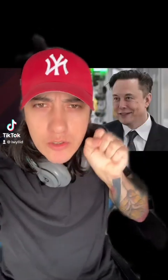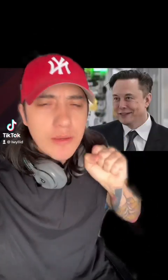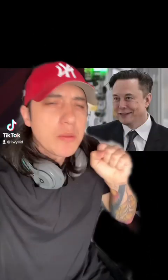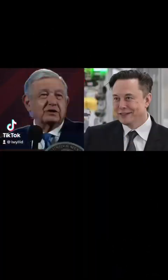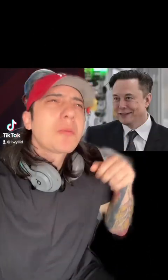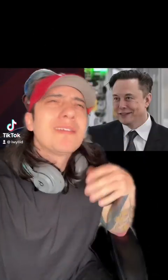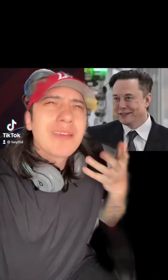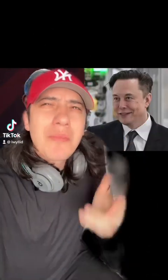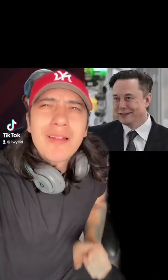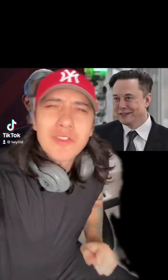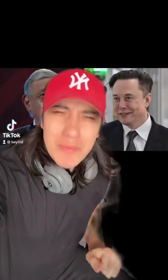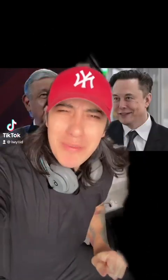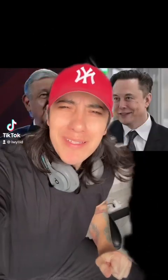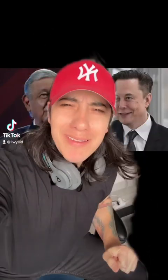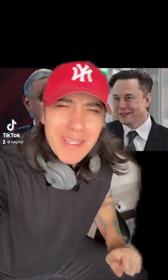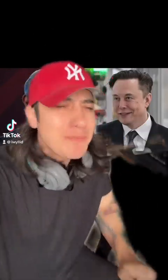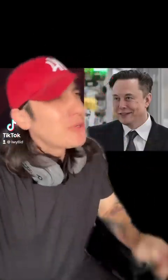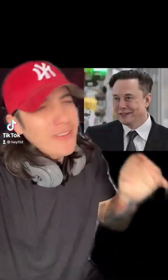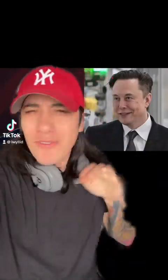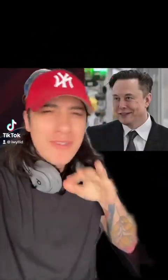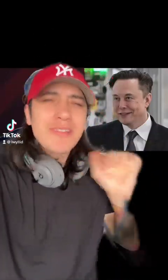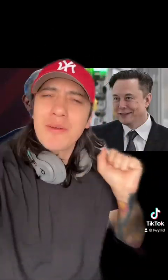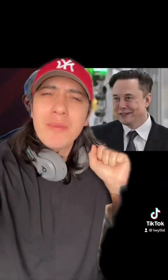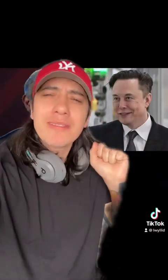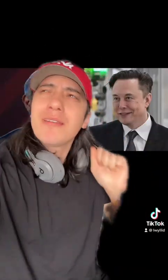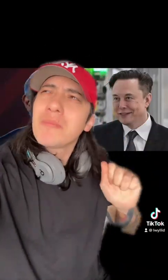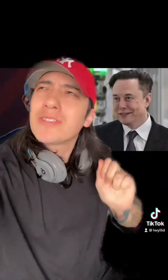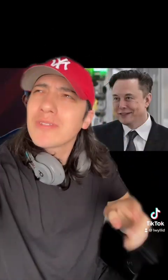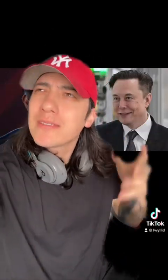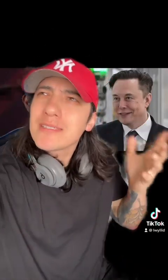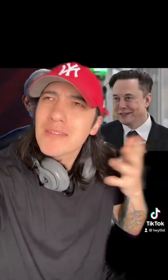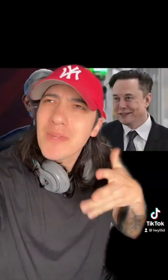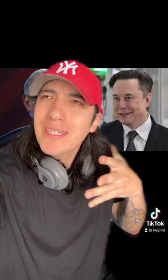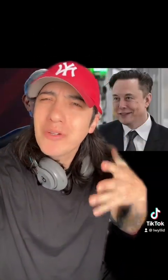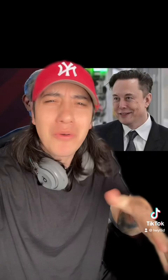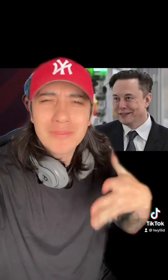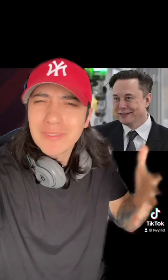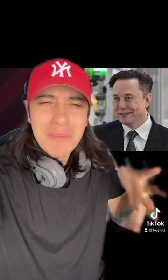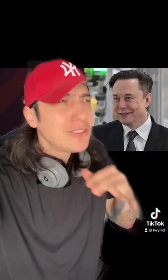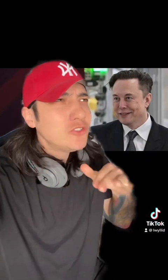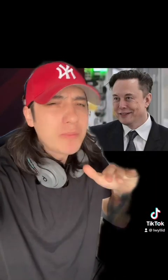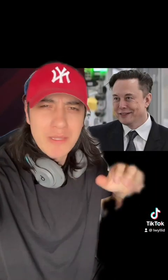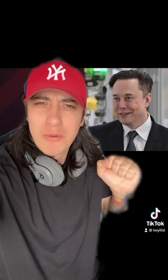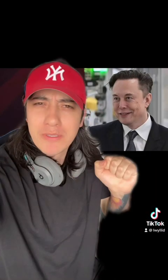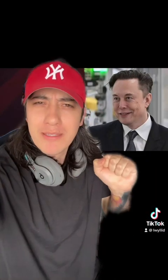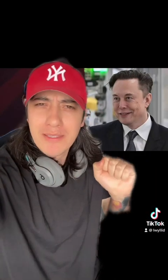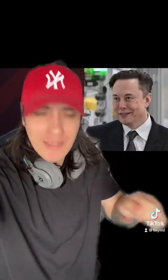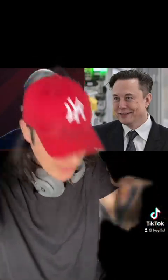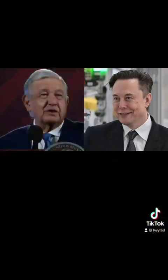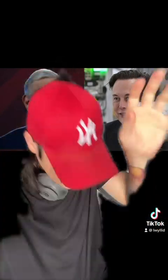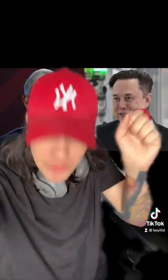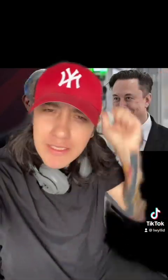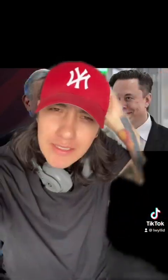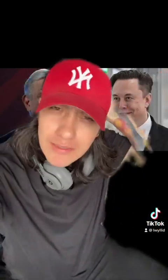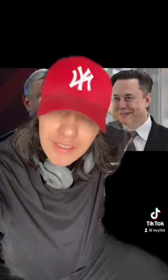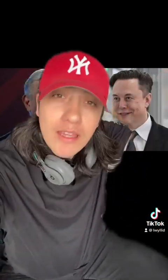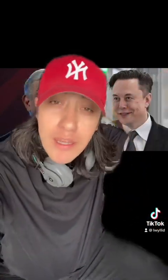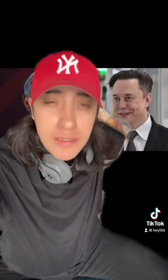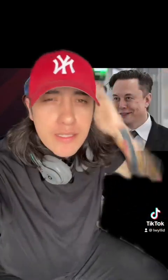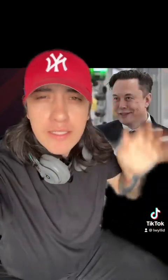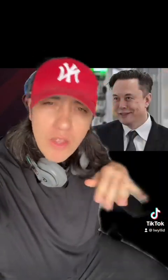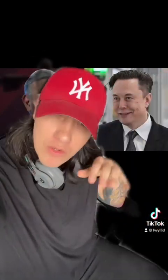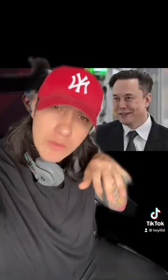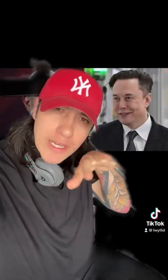Ok amigos, hablemos sobre el tema del 2023 porque definitivamente la inversión de Tesla en México es un tema súper importante y que a ustedes les